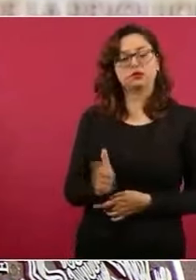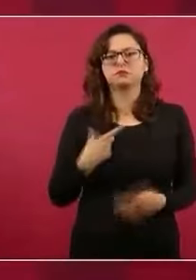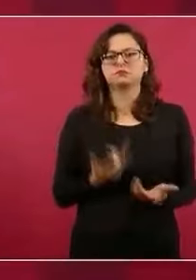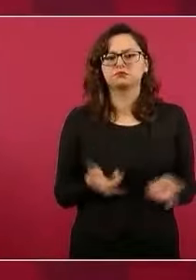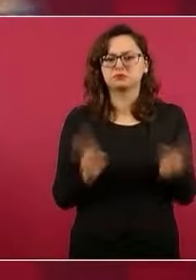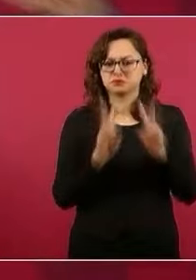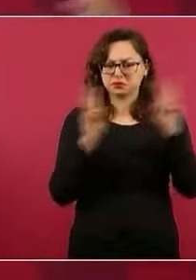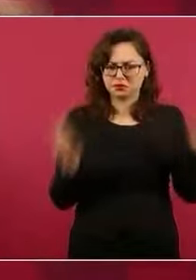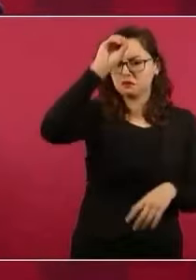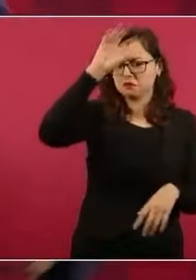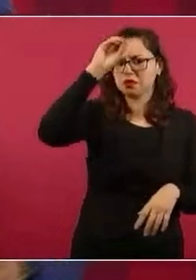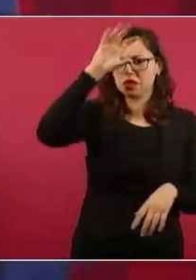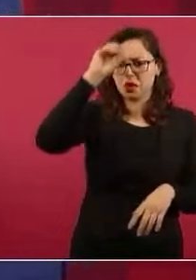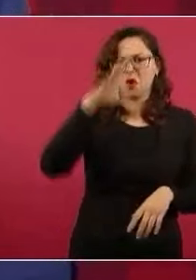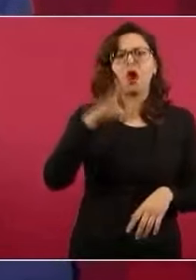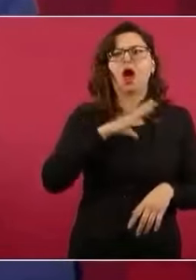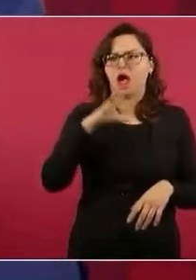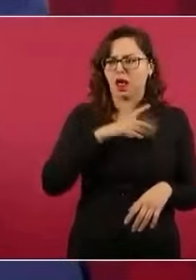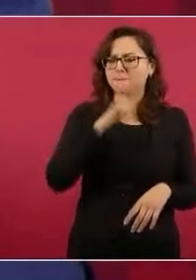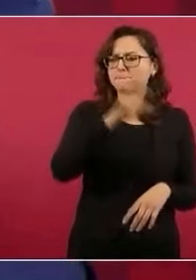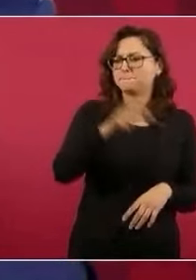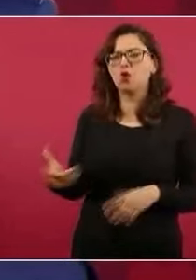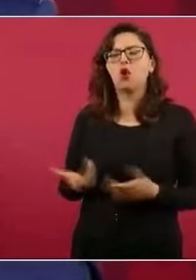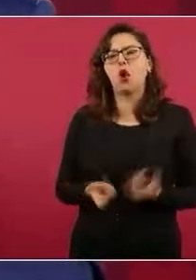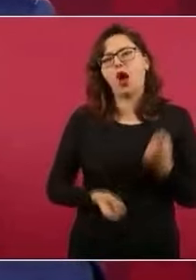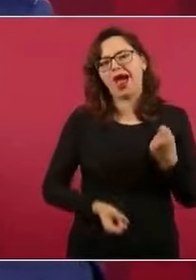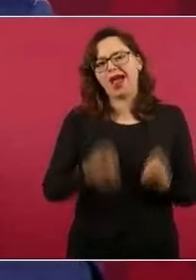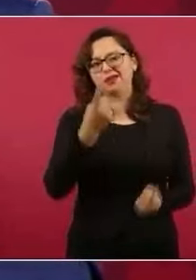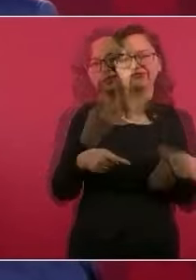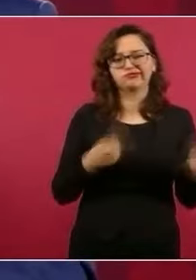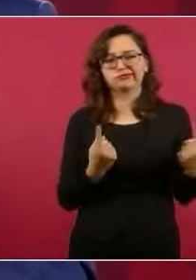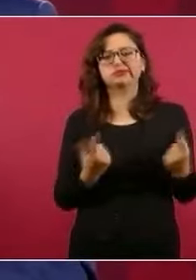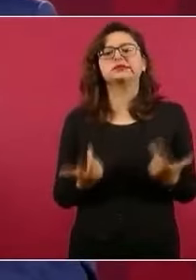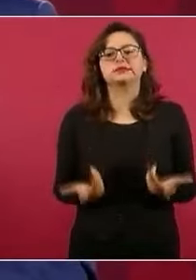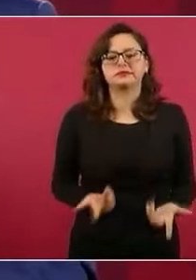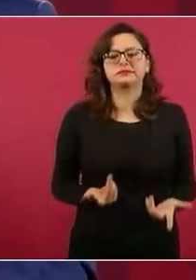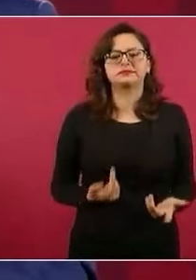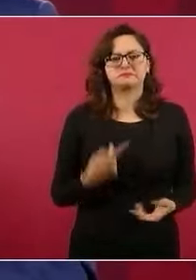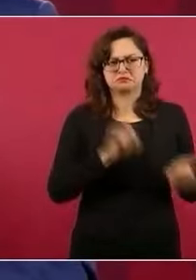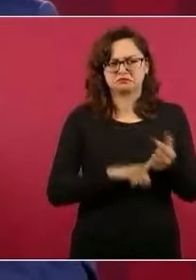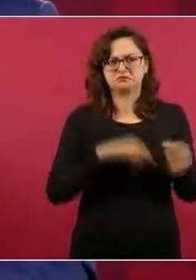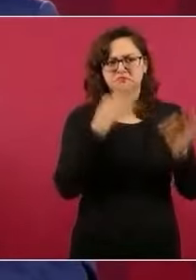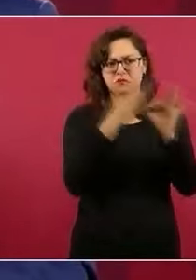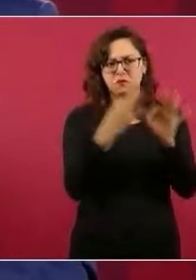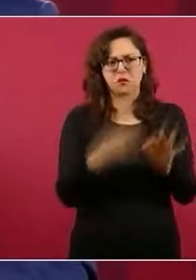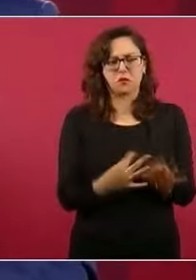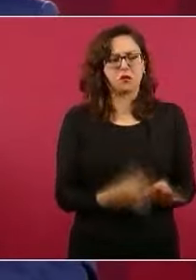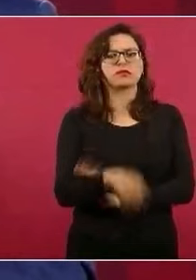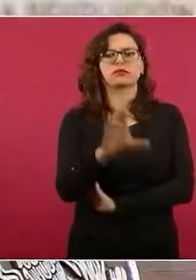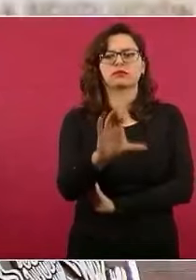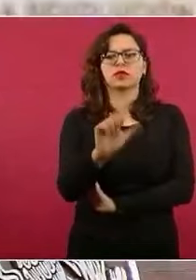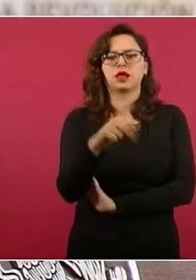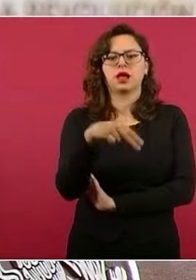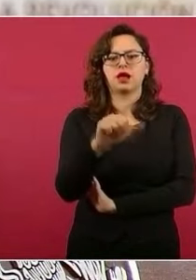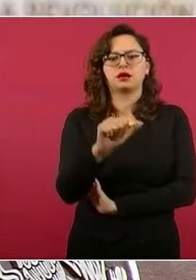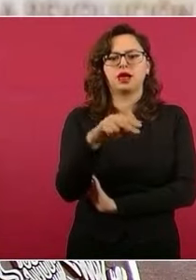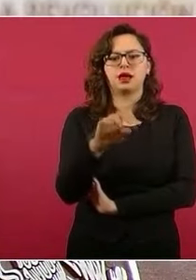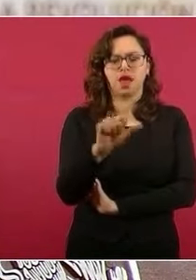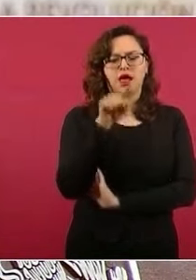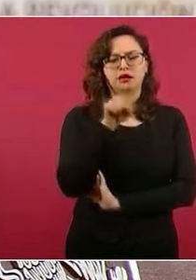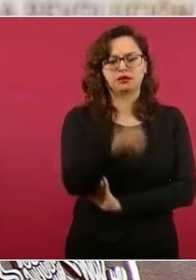cumpliéndose. Hay discrepancias, pero en el caso de Cananea, comentaba yo que recibieron